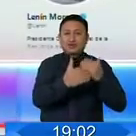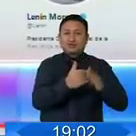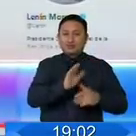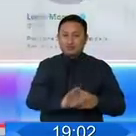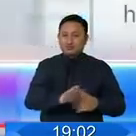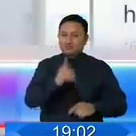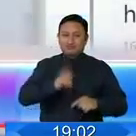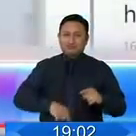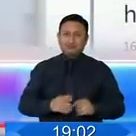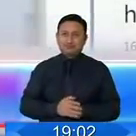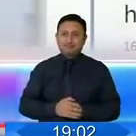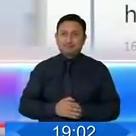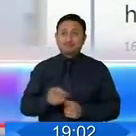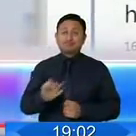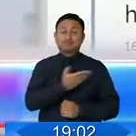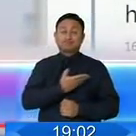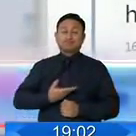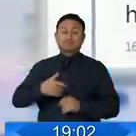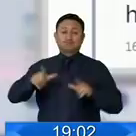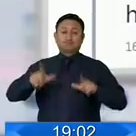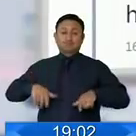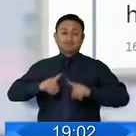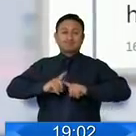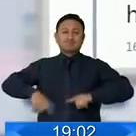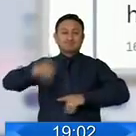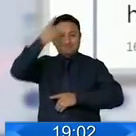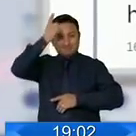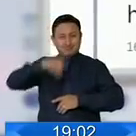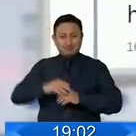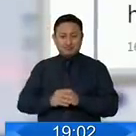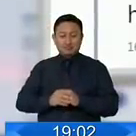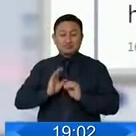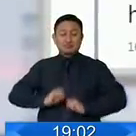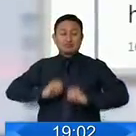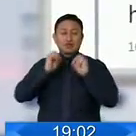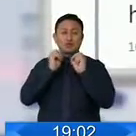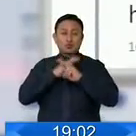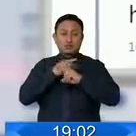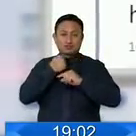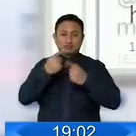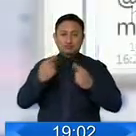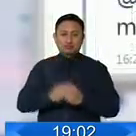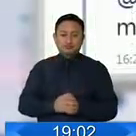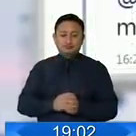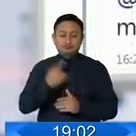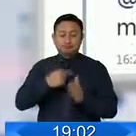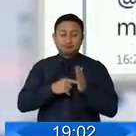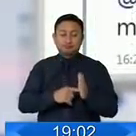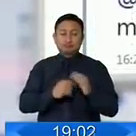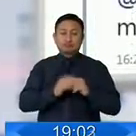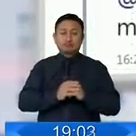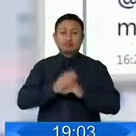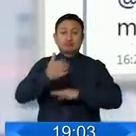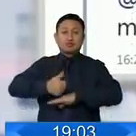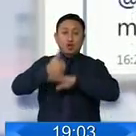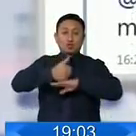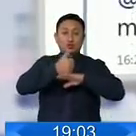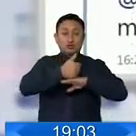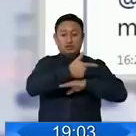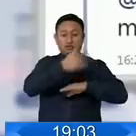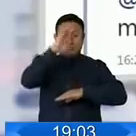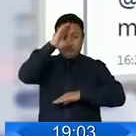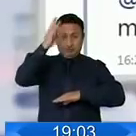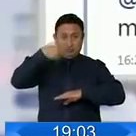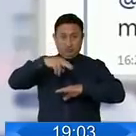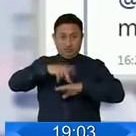accidente que llevó al presidente Lenín Moreno a adoptar varias medidas que fueron anunciadas a través de su cuenta de Twitter, como la separación de varias autoridades de la